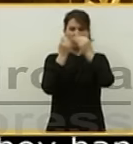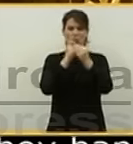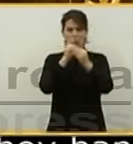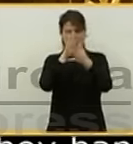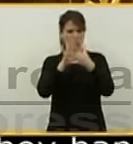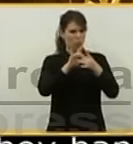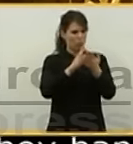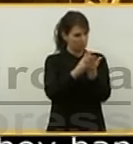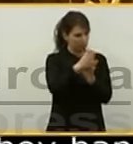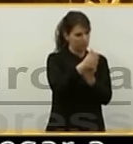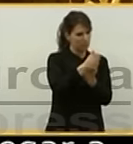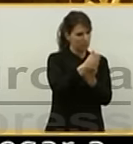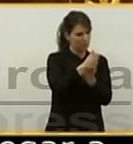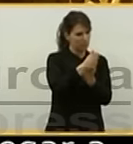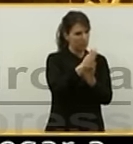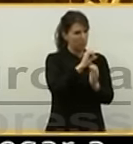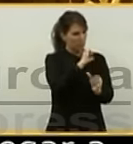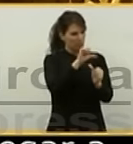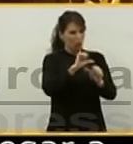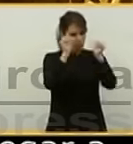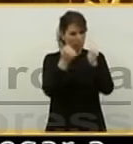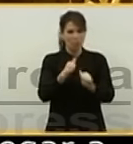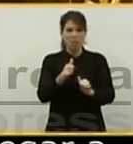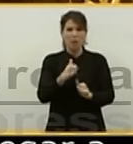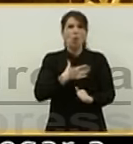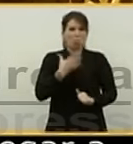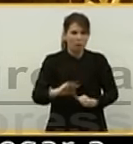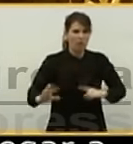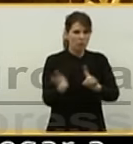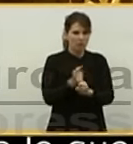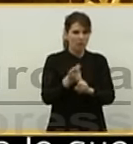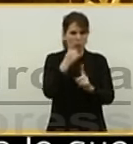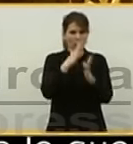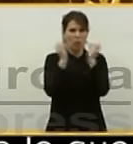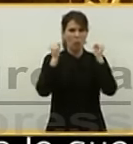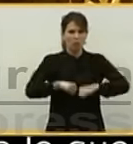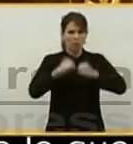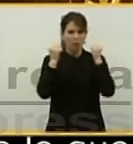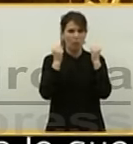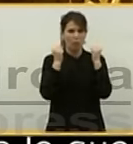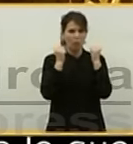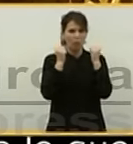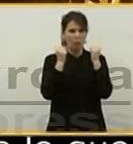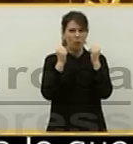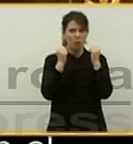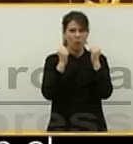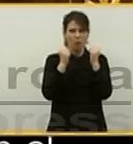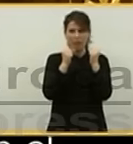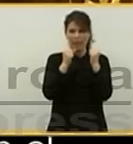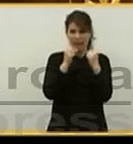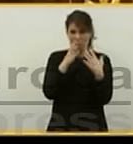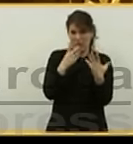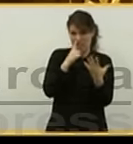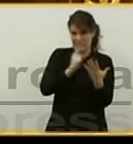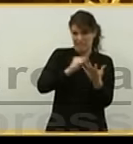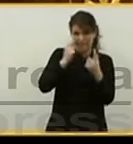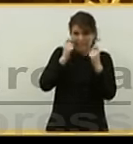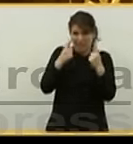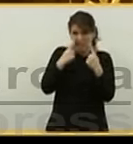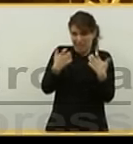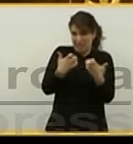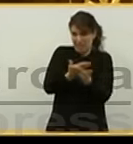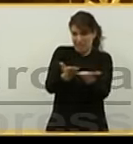acuerdo que incluya lo que de hecho plana absolutamente en el ambiente. Hoy España tendría un